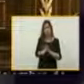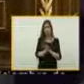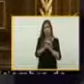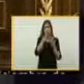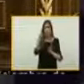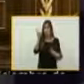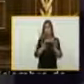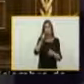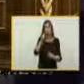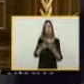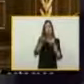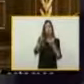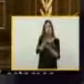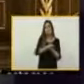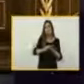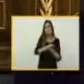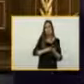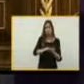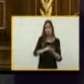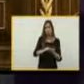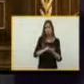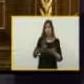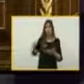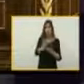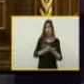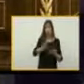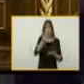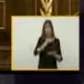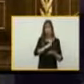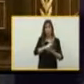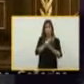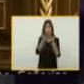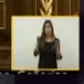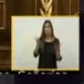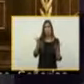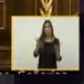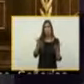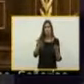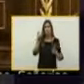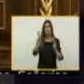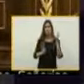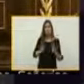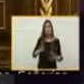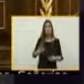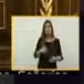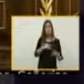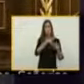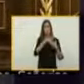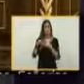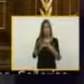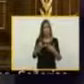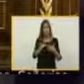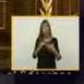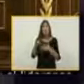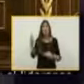abstuviera o hubiera alguna fórmula para que se propiciase un gobierno, ¿no? Si se va a producir, insisto en que creo que no, pero va a depender de algunos factores. Primero, la presión interna